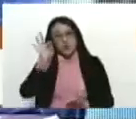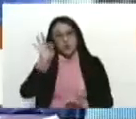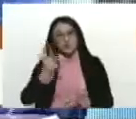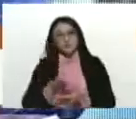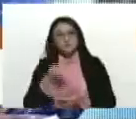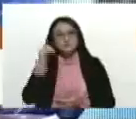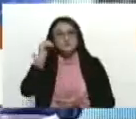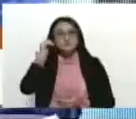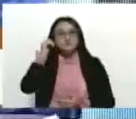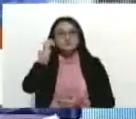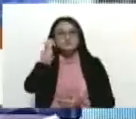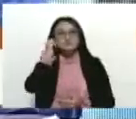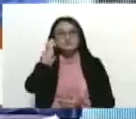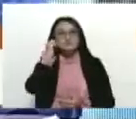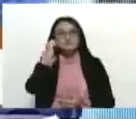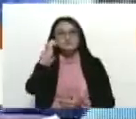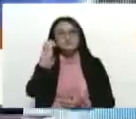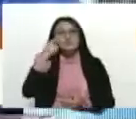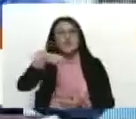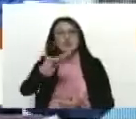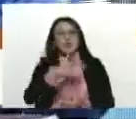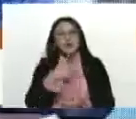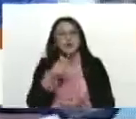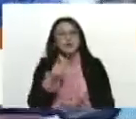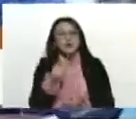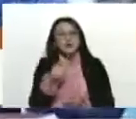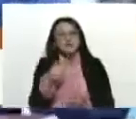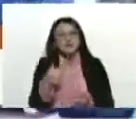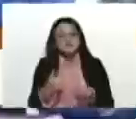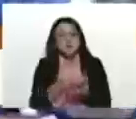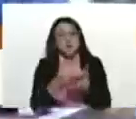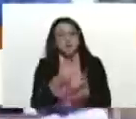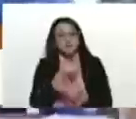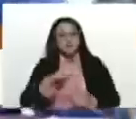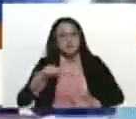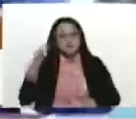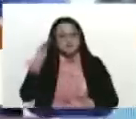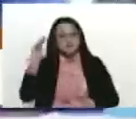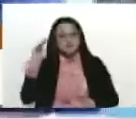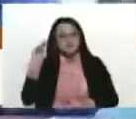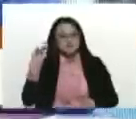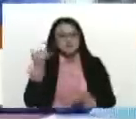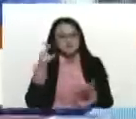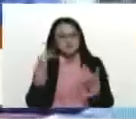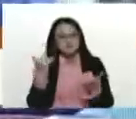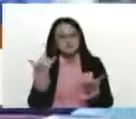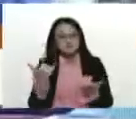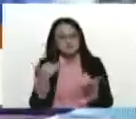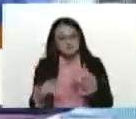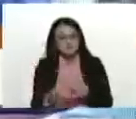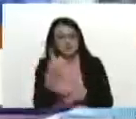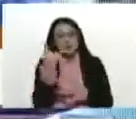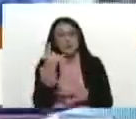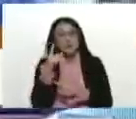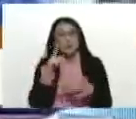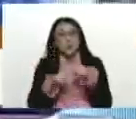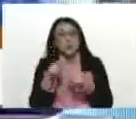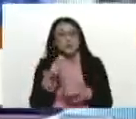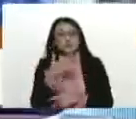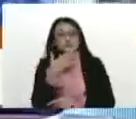que ellos querían y se sumó la Fuerza Armada nacional bolivariana y ahí surge una de las cosas más